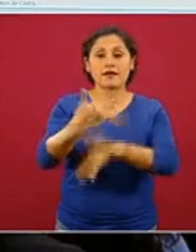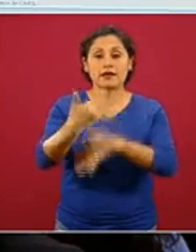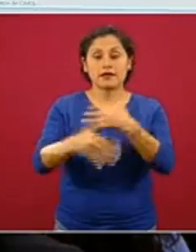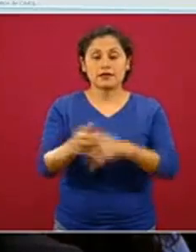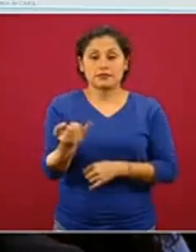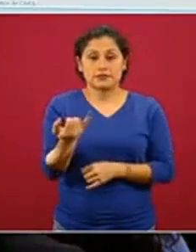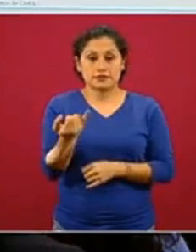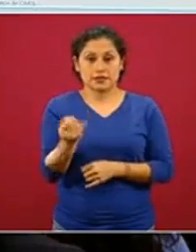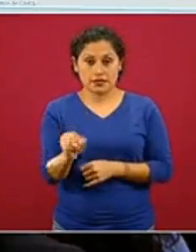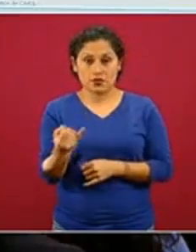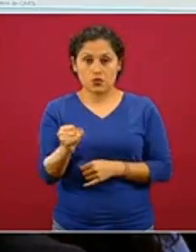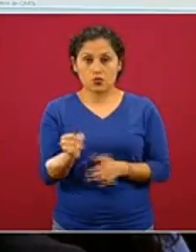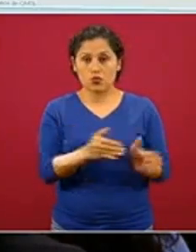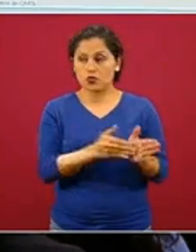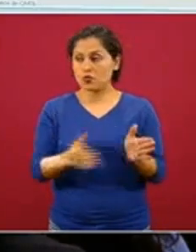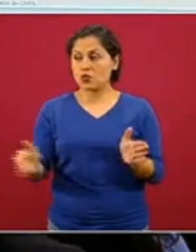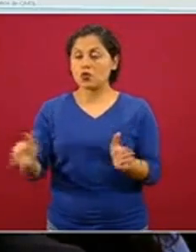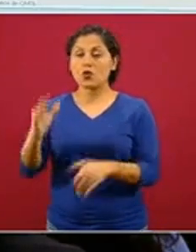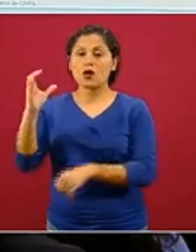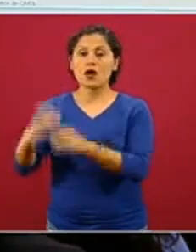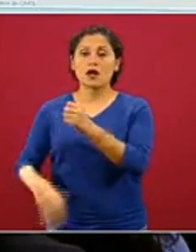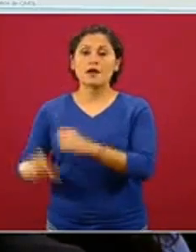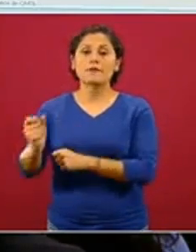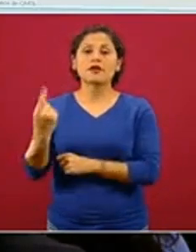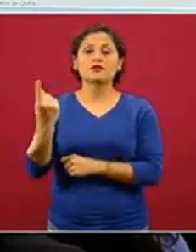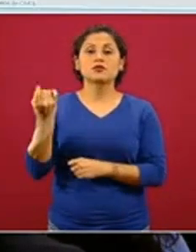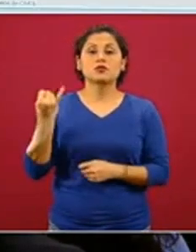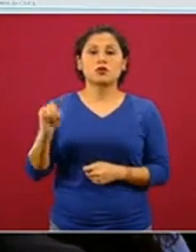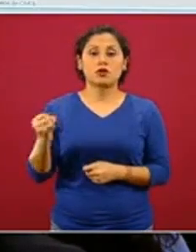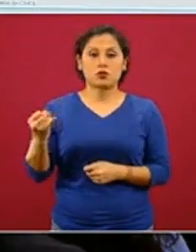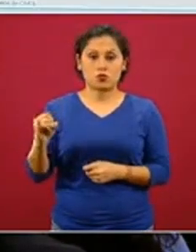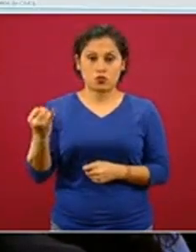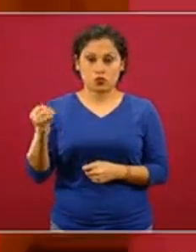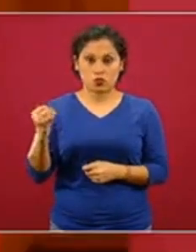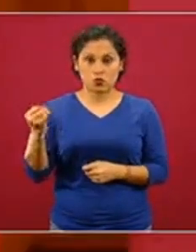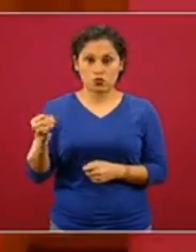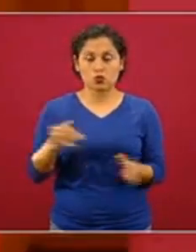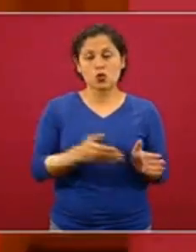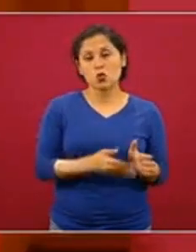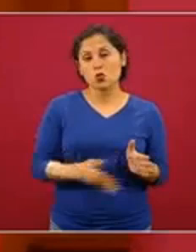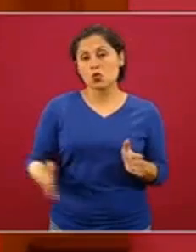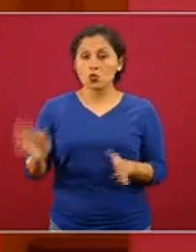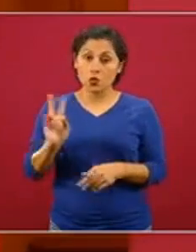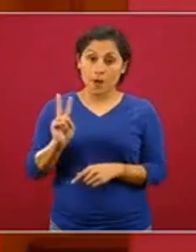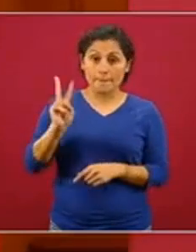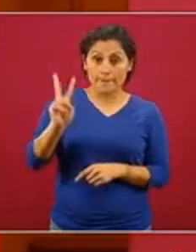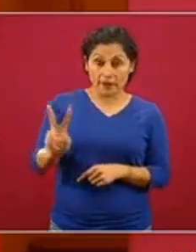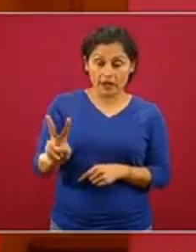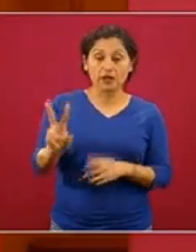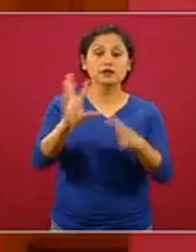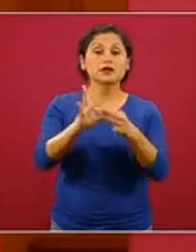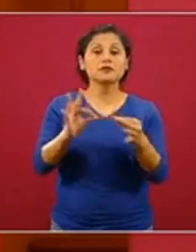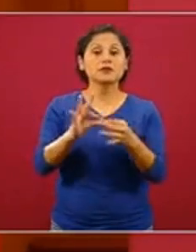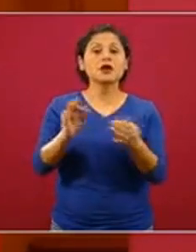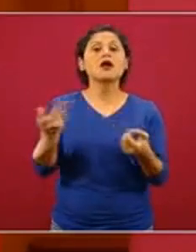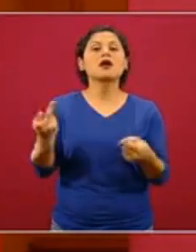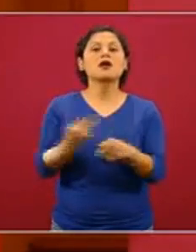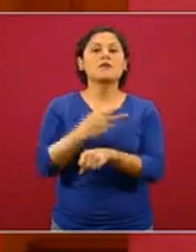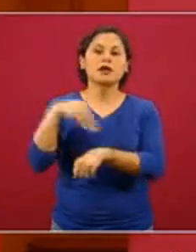termina el próximo domingo, 21 de junio. Y el próximo viernes anunciaremos el de la siguiente semana.